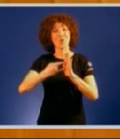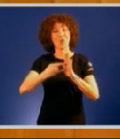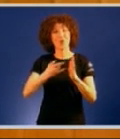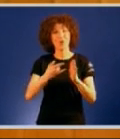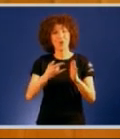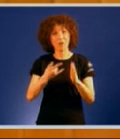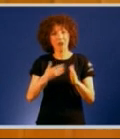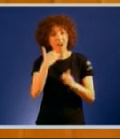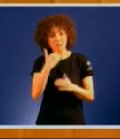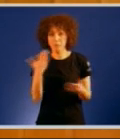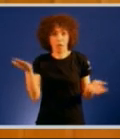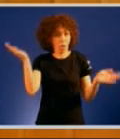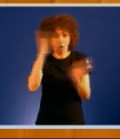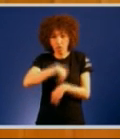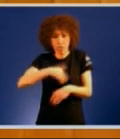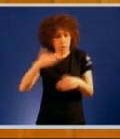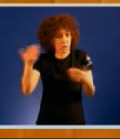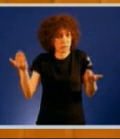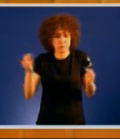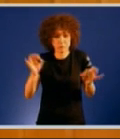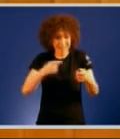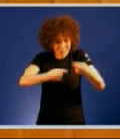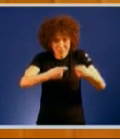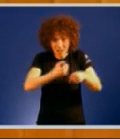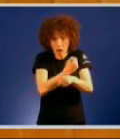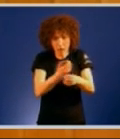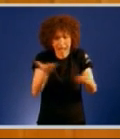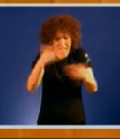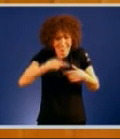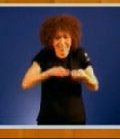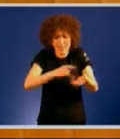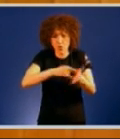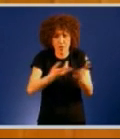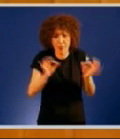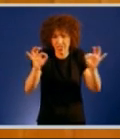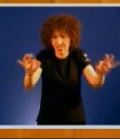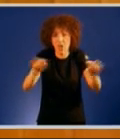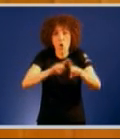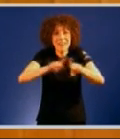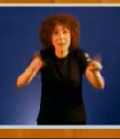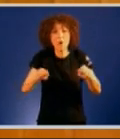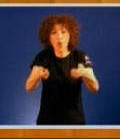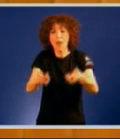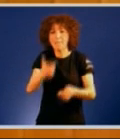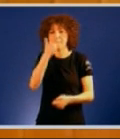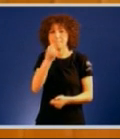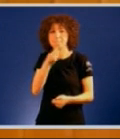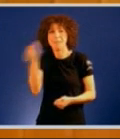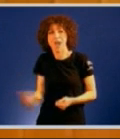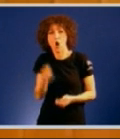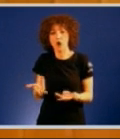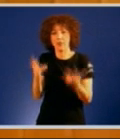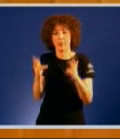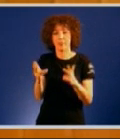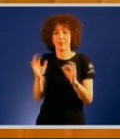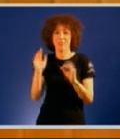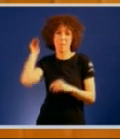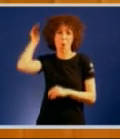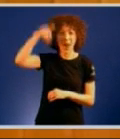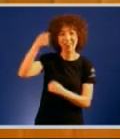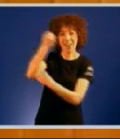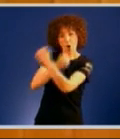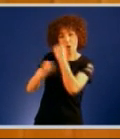absolutamente nada en este aspecto relativo al mercado laboral, y obviamente tampoco vais a hacer que se democratice a economía y a toma de decisiones.